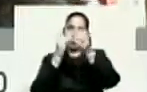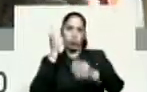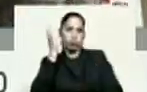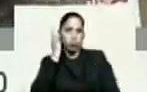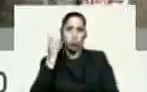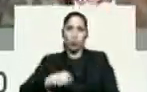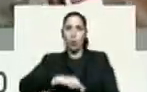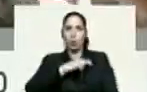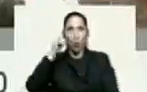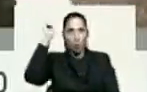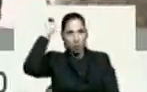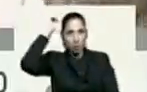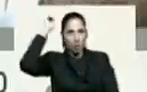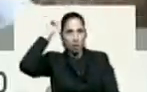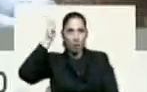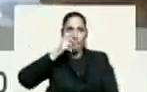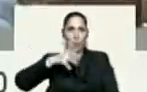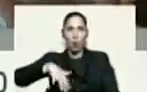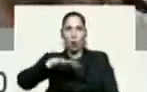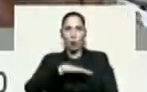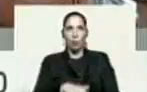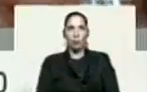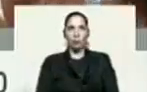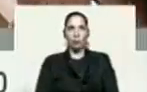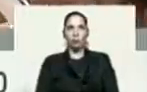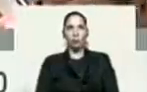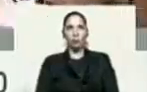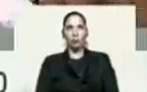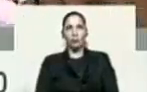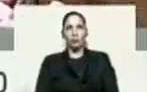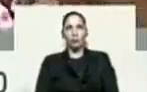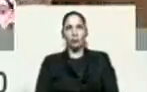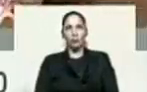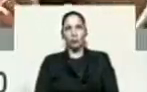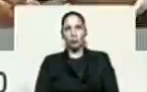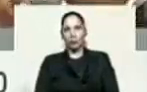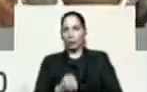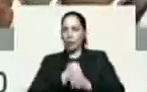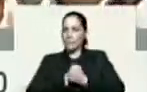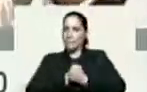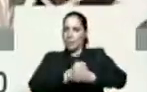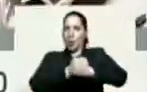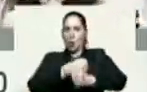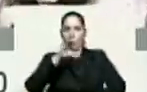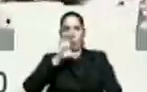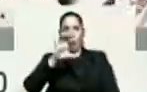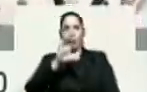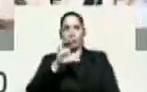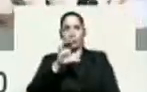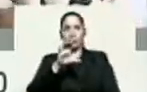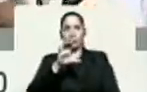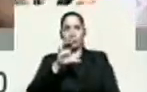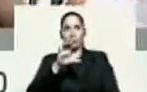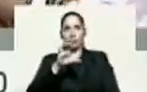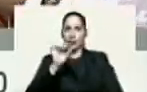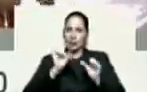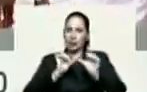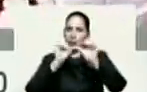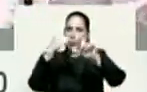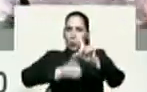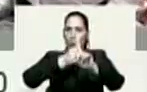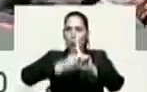pueblos indígenas. Nos inspiramos en nuestro amor por esta patria, para seguir